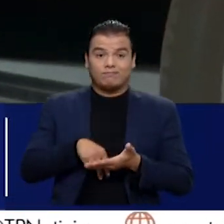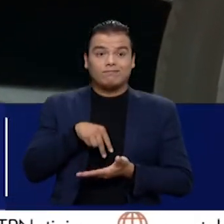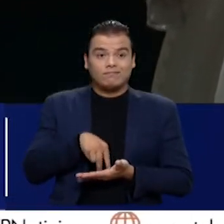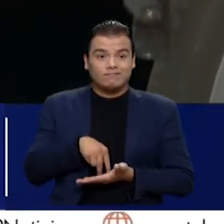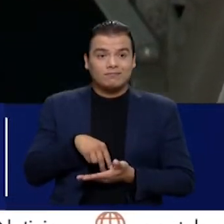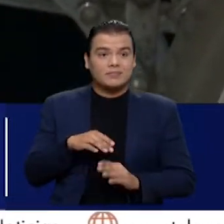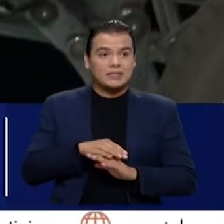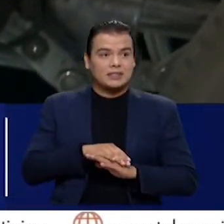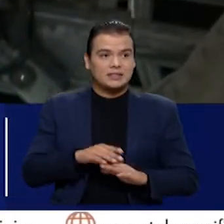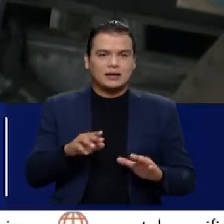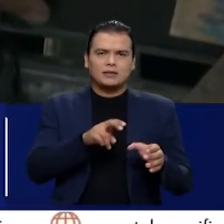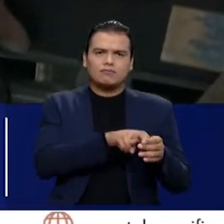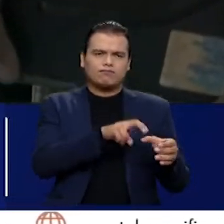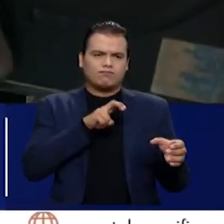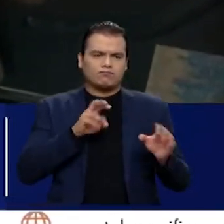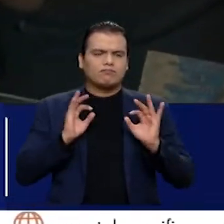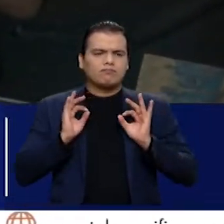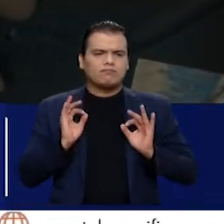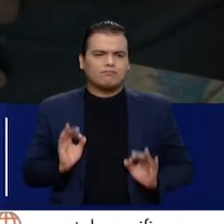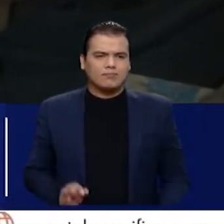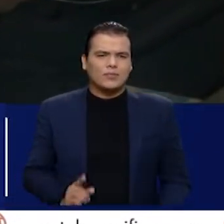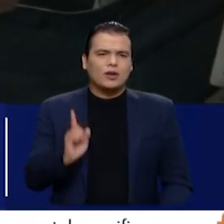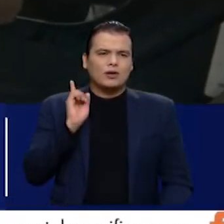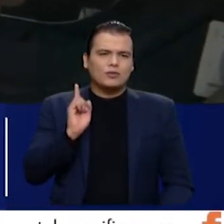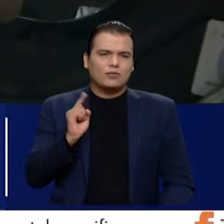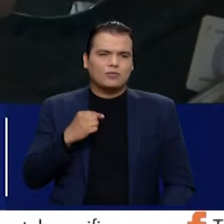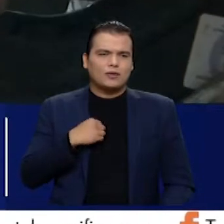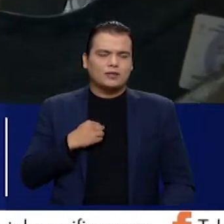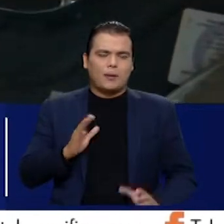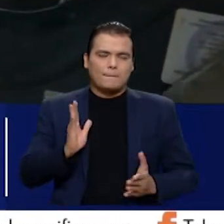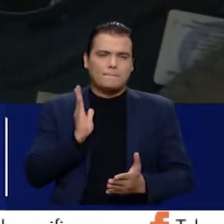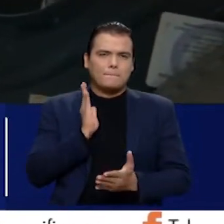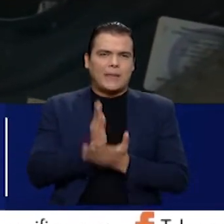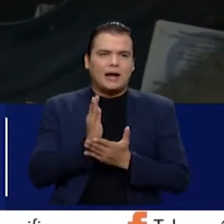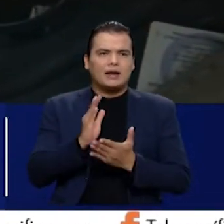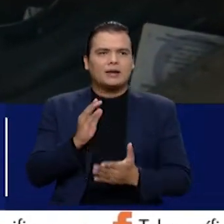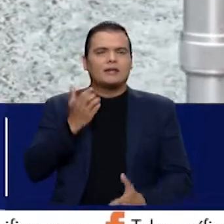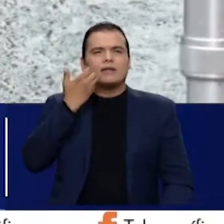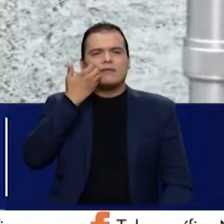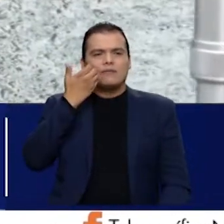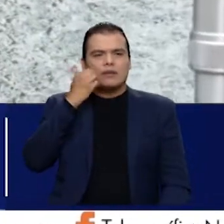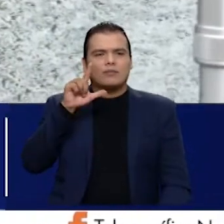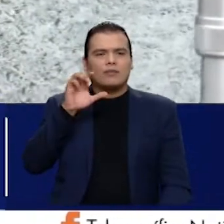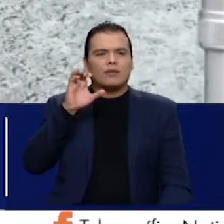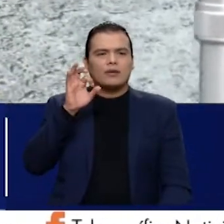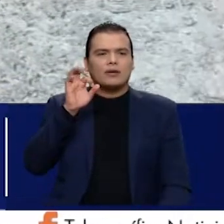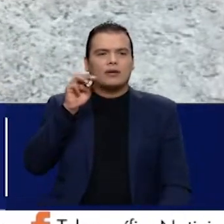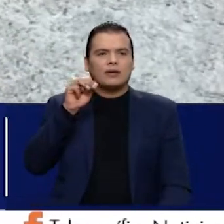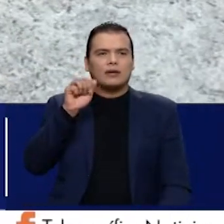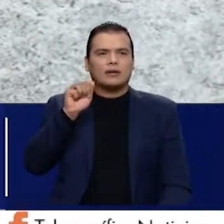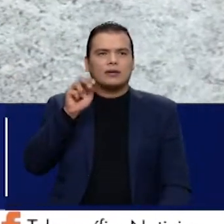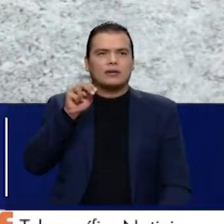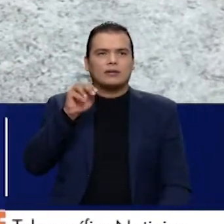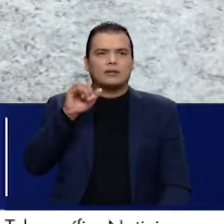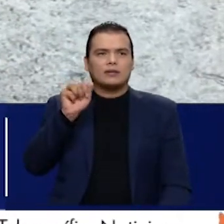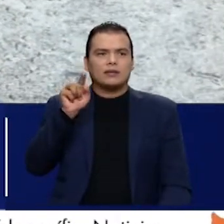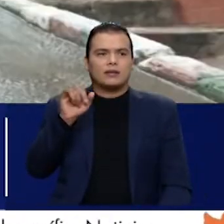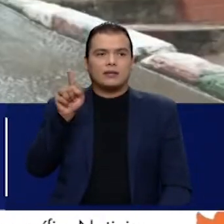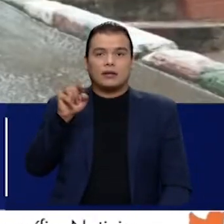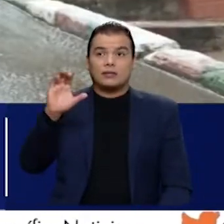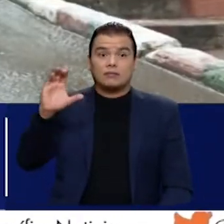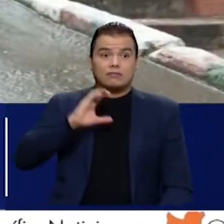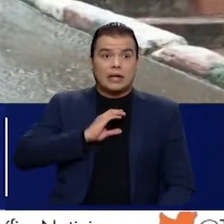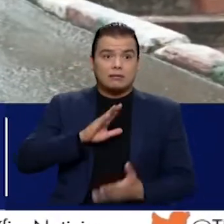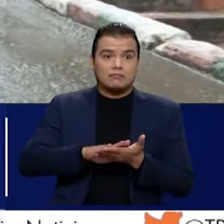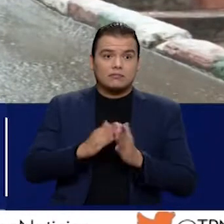debió abandonar las filas del ejército como consecuencia de una leishmaniasis, sin haber recibido una pensión de retiro o una indemnización.